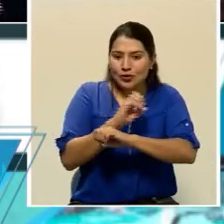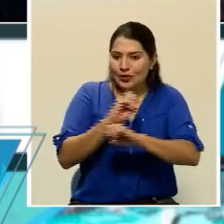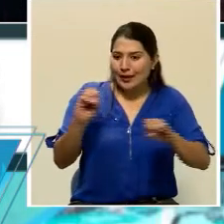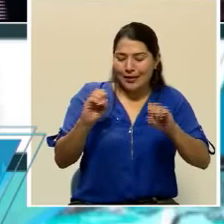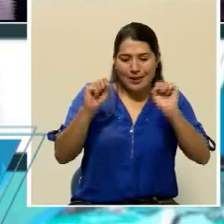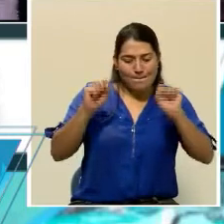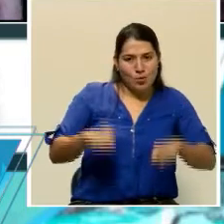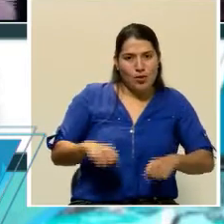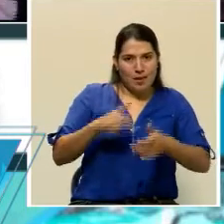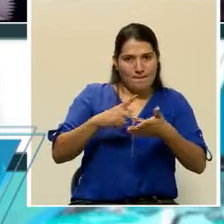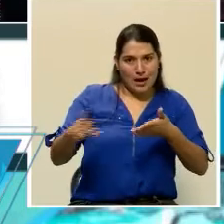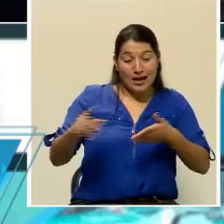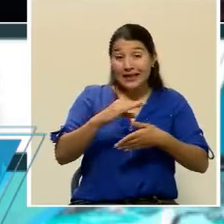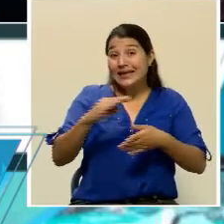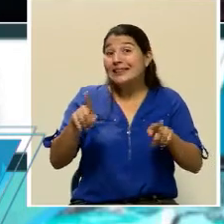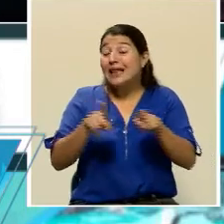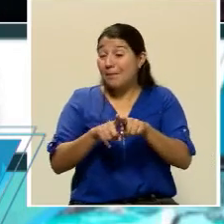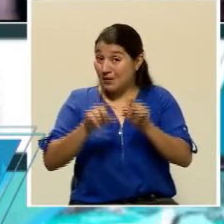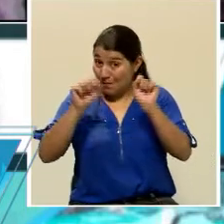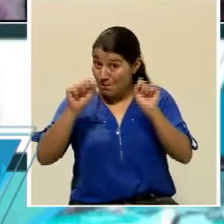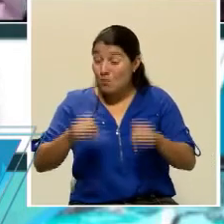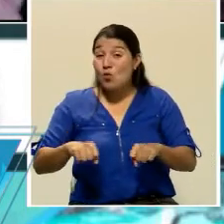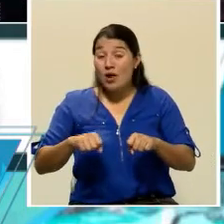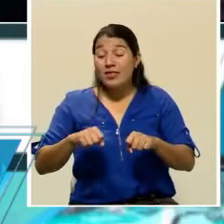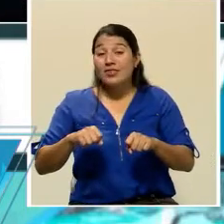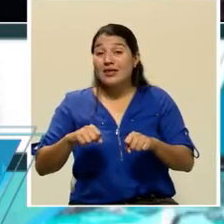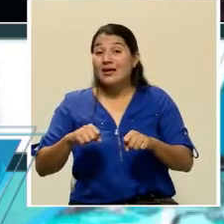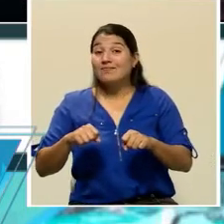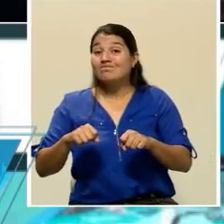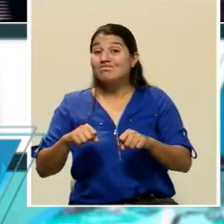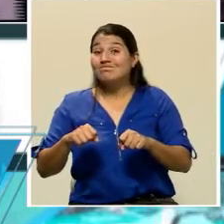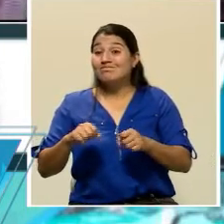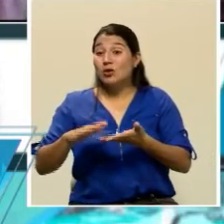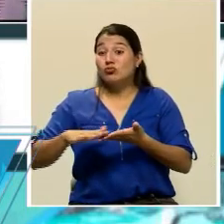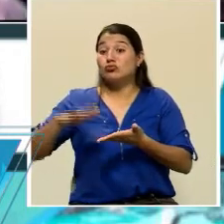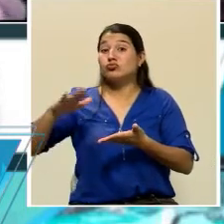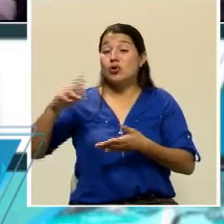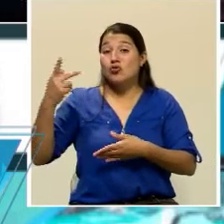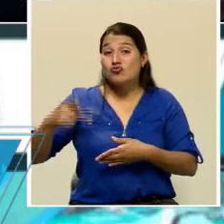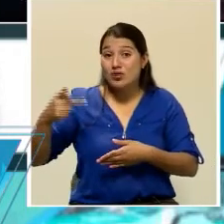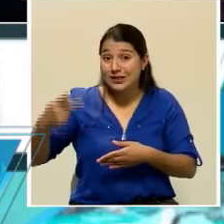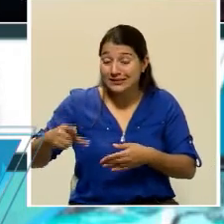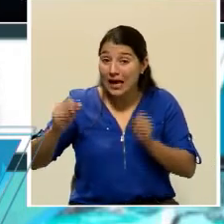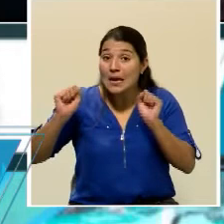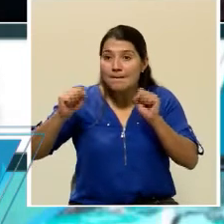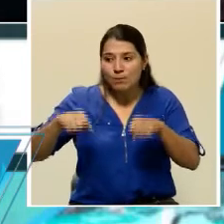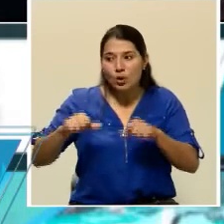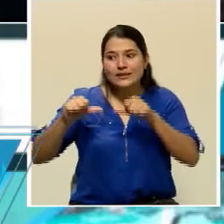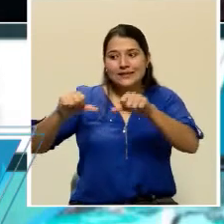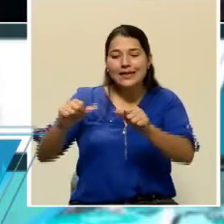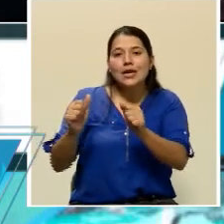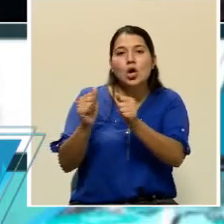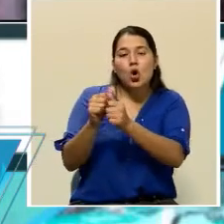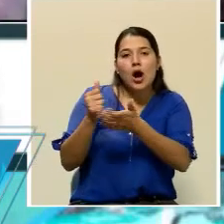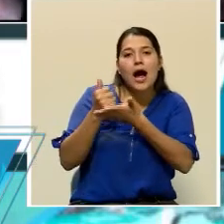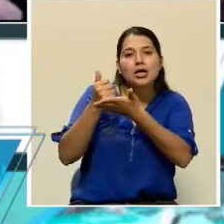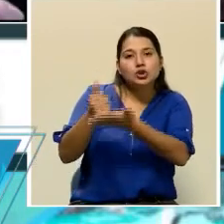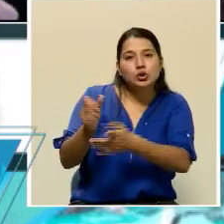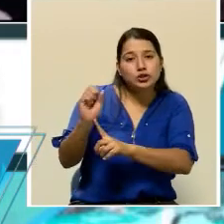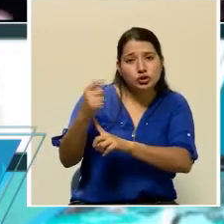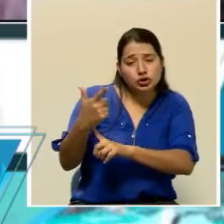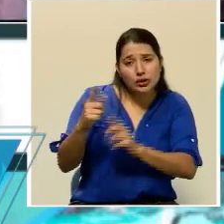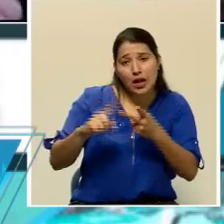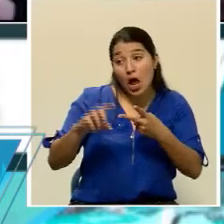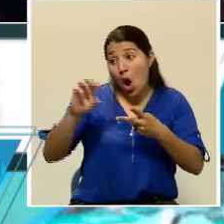también podríamos poner en riesgo la capacidad de sostener nuestros programas sociales o de